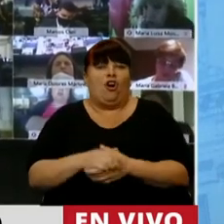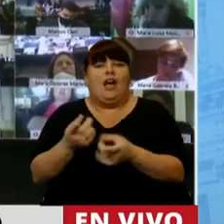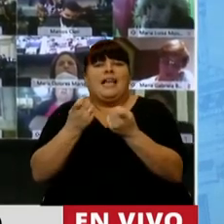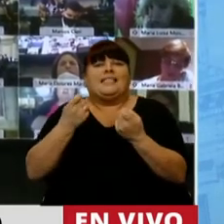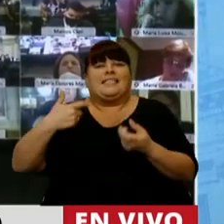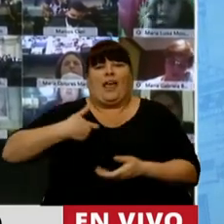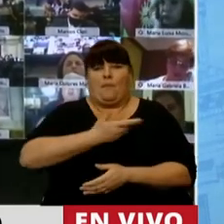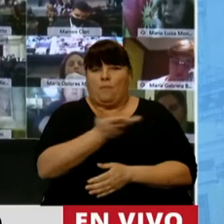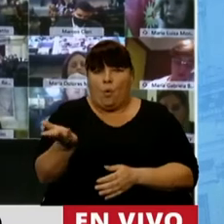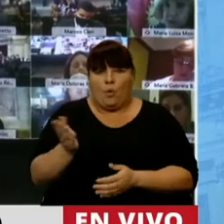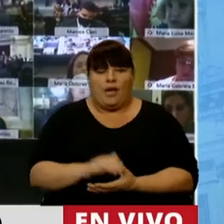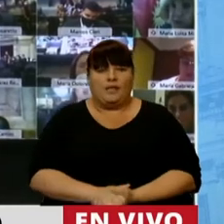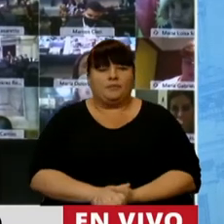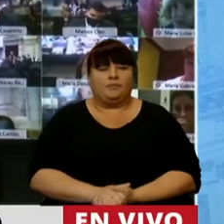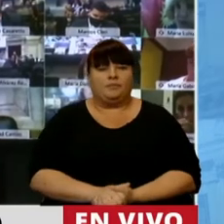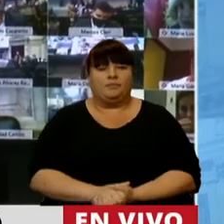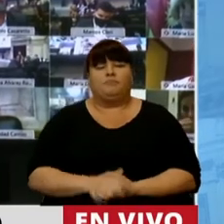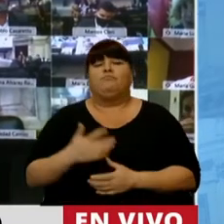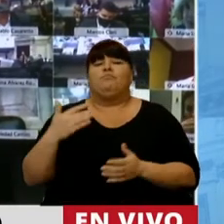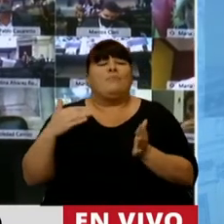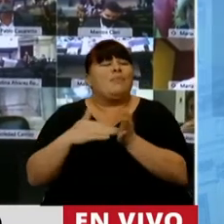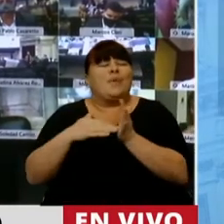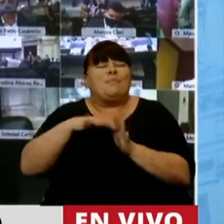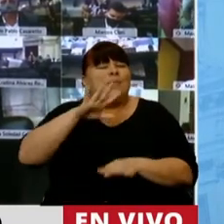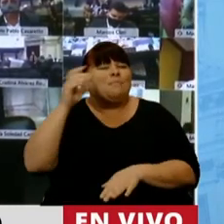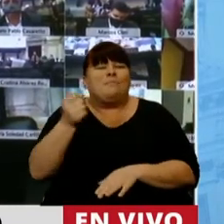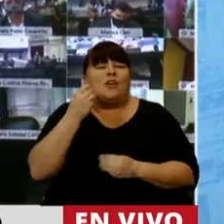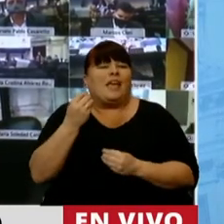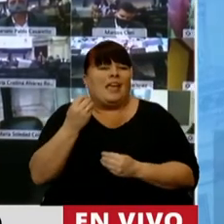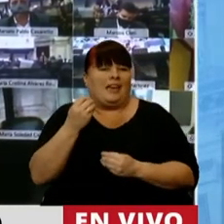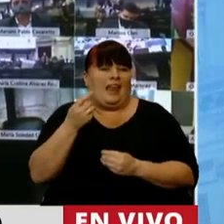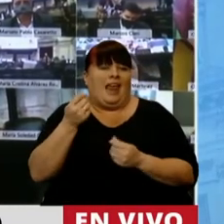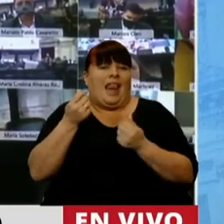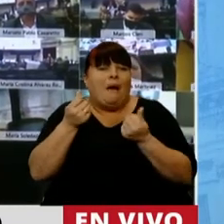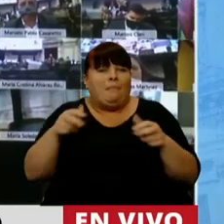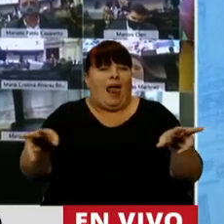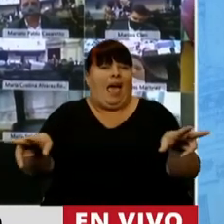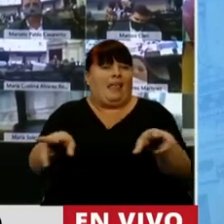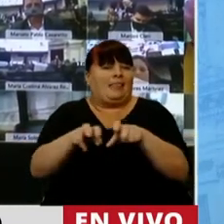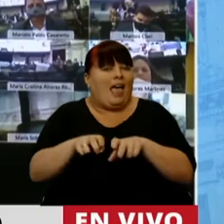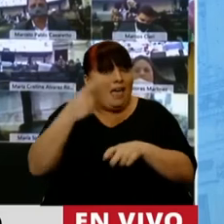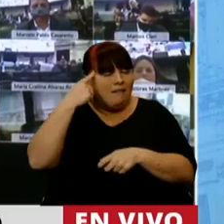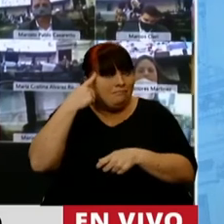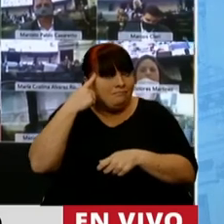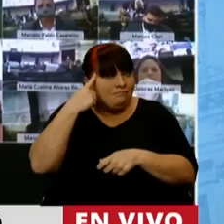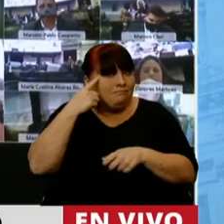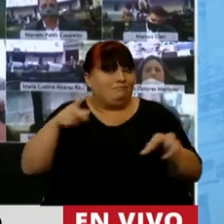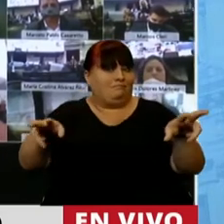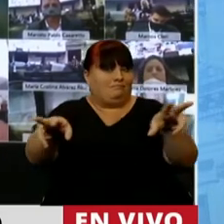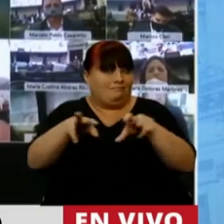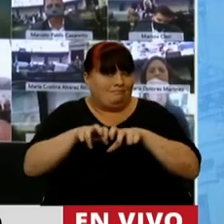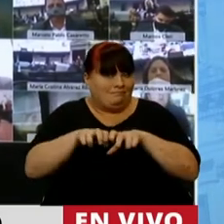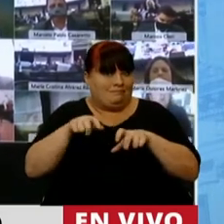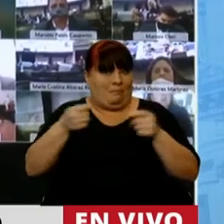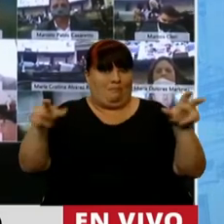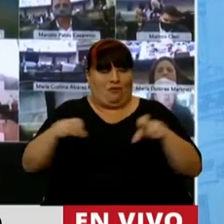necesidades públicas dependen fundamentalmente de los recursos que proyecta ingresarán a